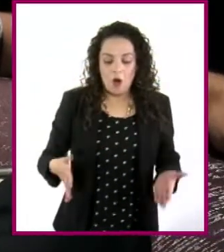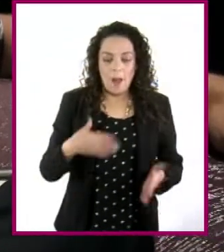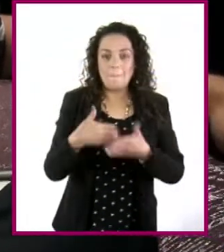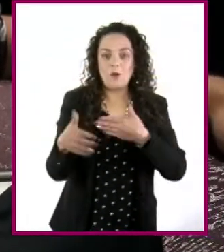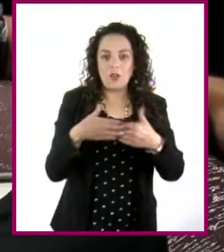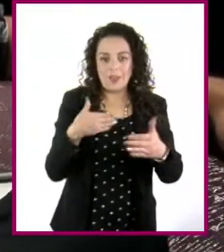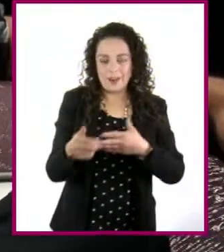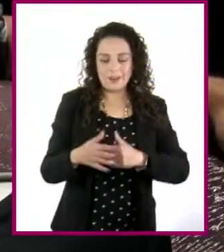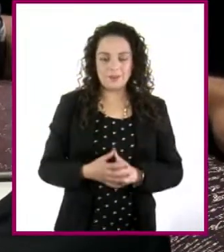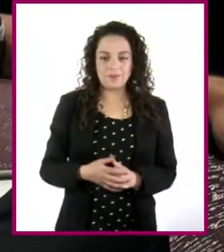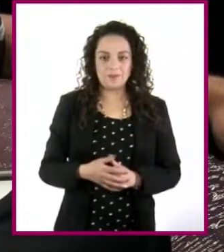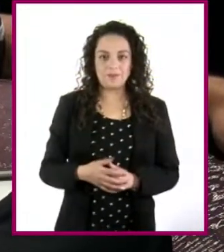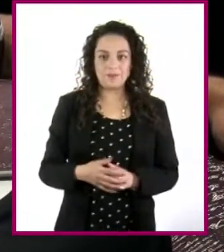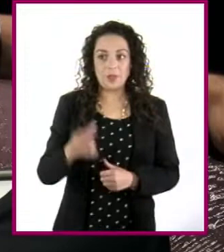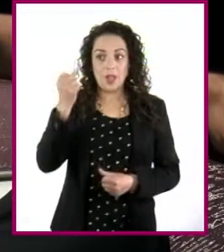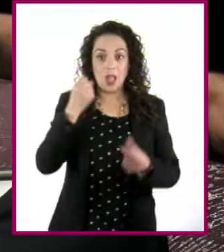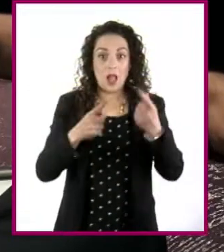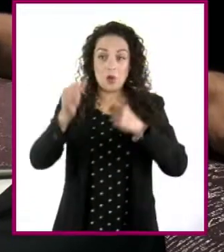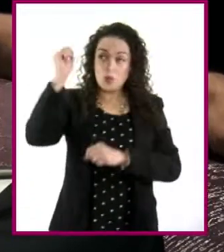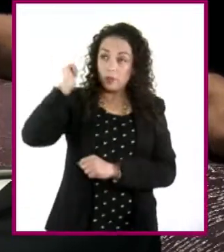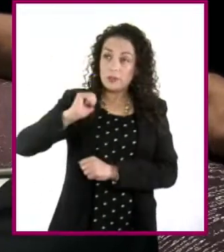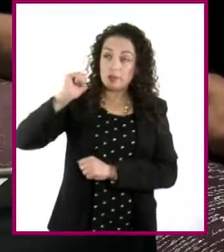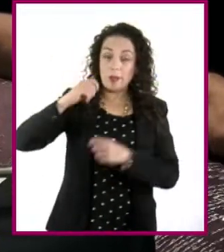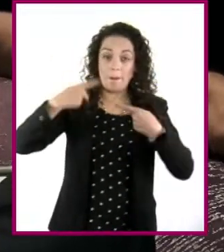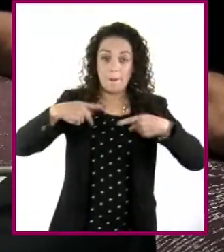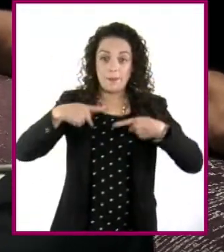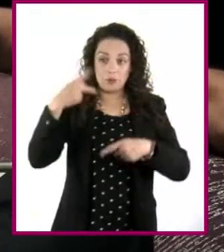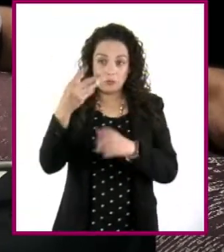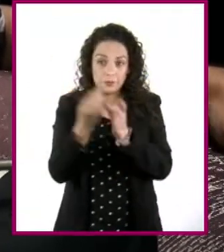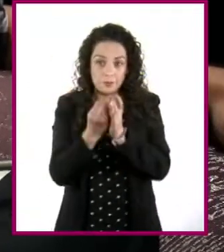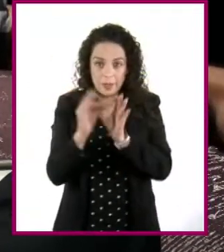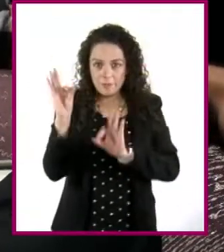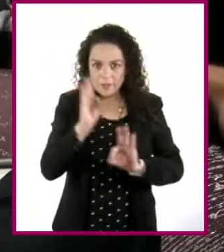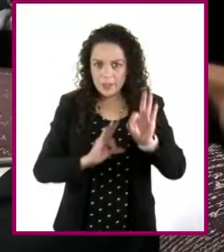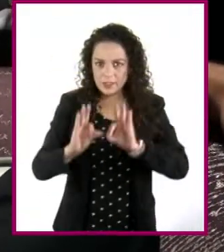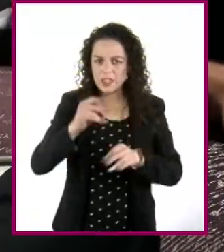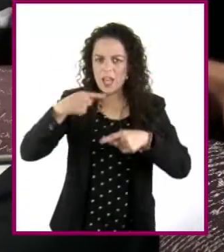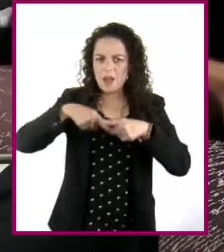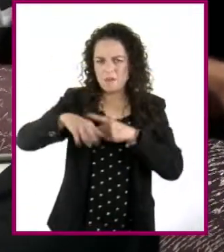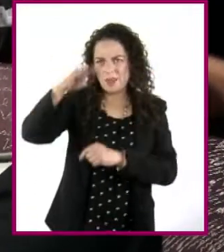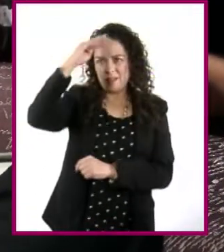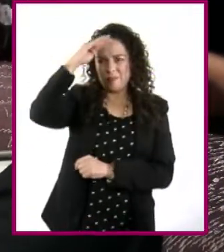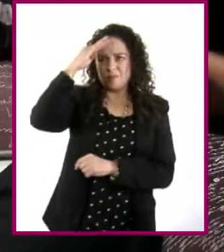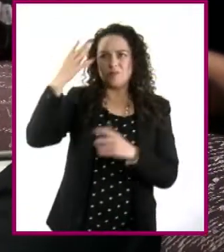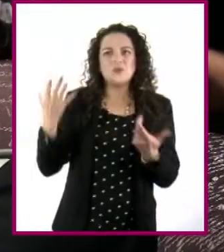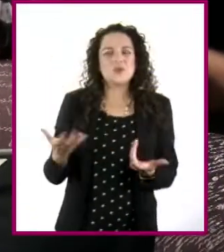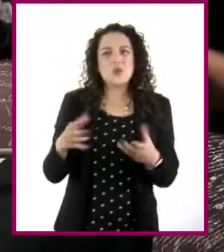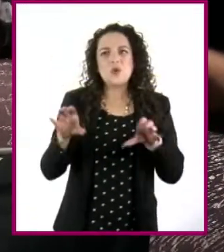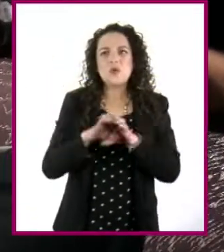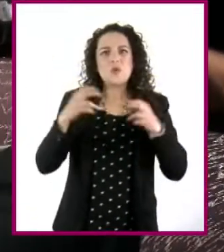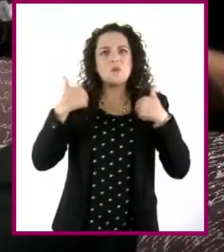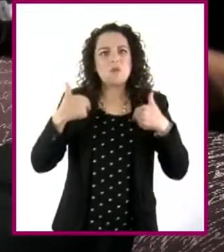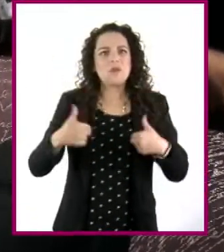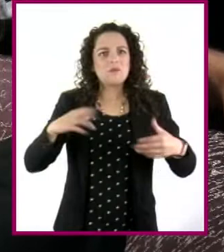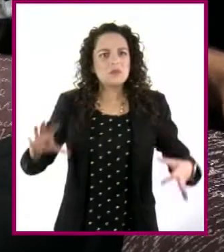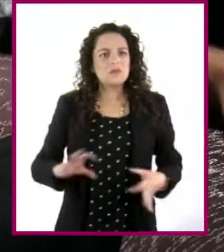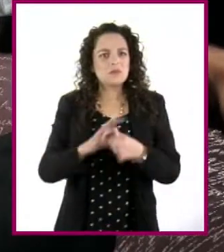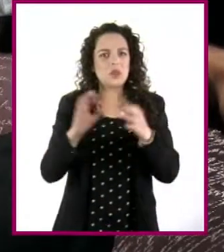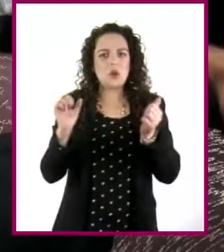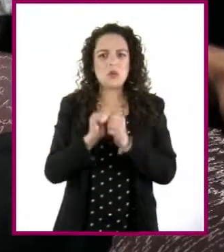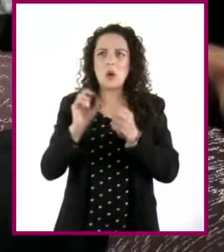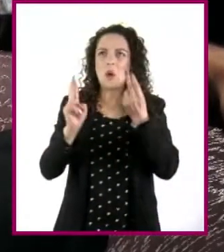partir de que algunos físicos de la antigüedad comenzaron a preguntarse por el lugar del ser humano en el cosmos, el